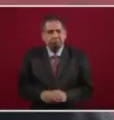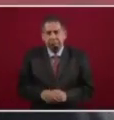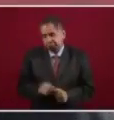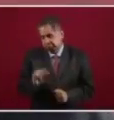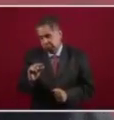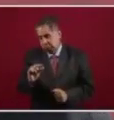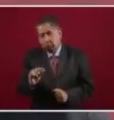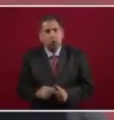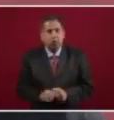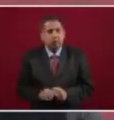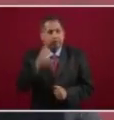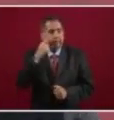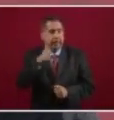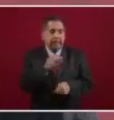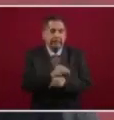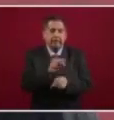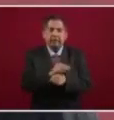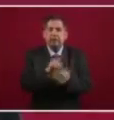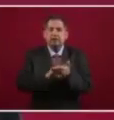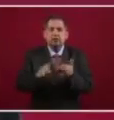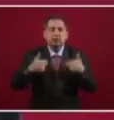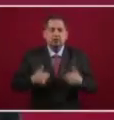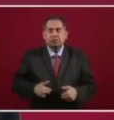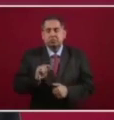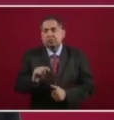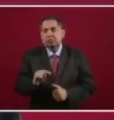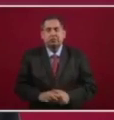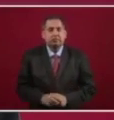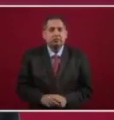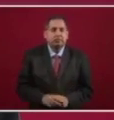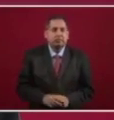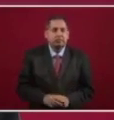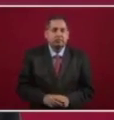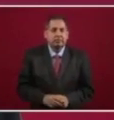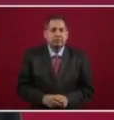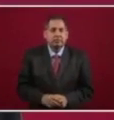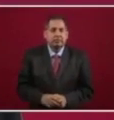para defender los derechos humanos.